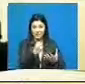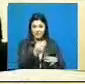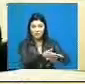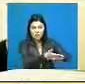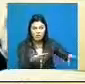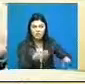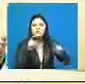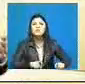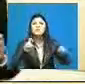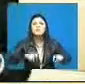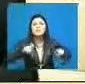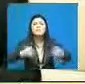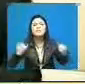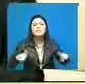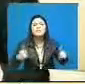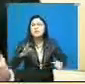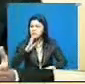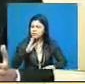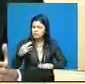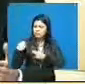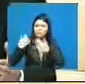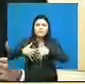ejerza las funciones